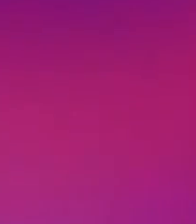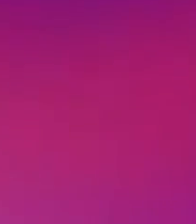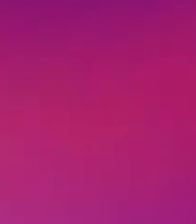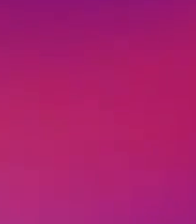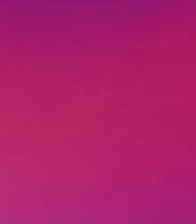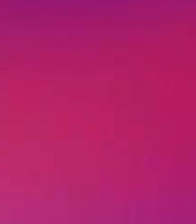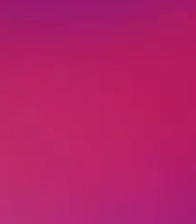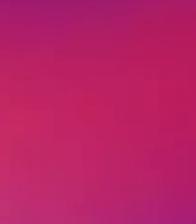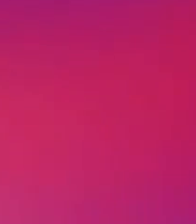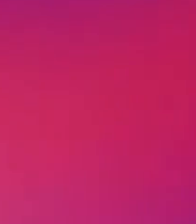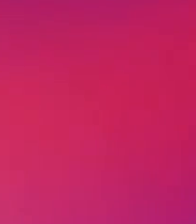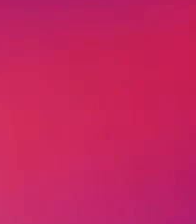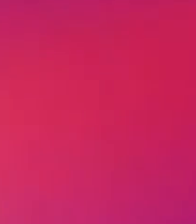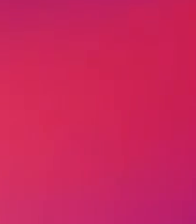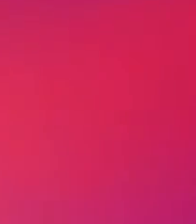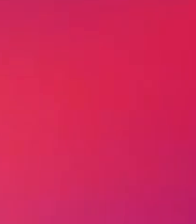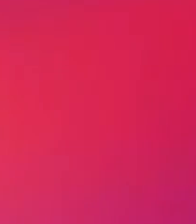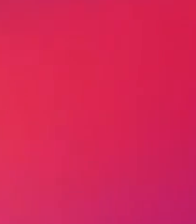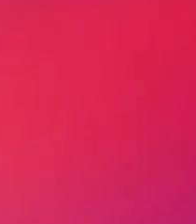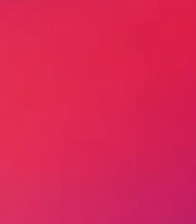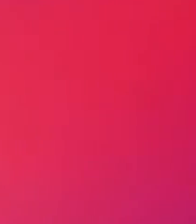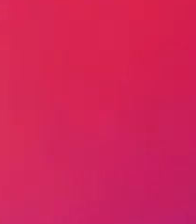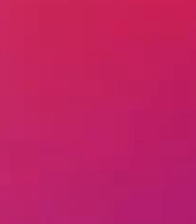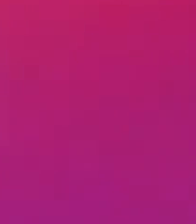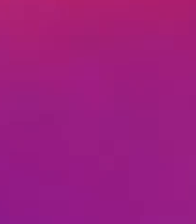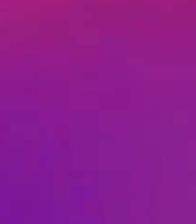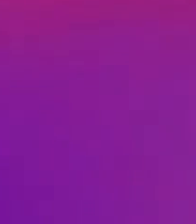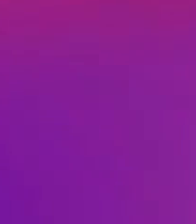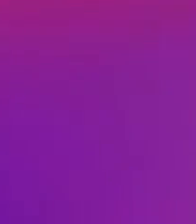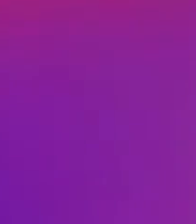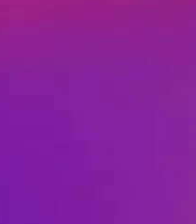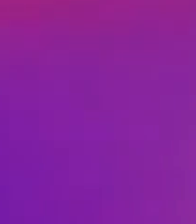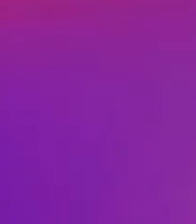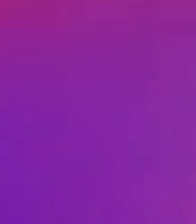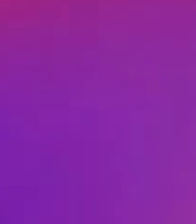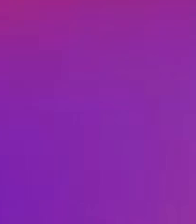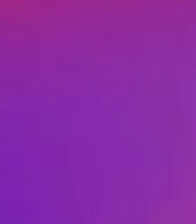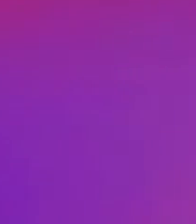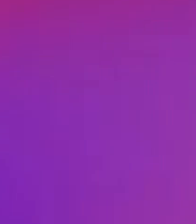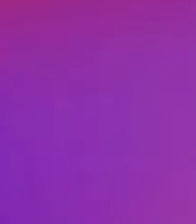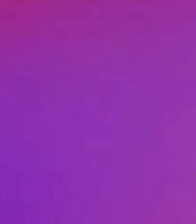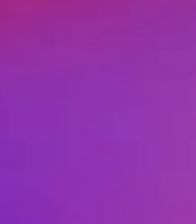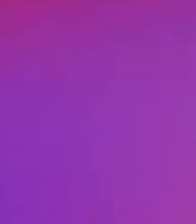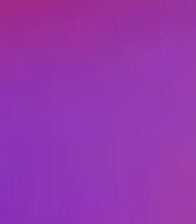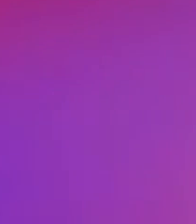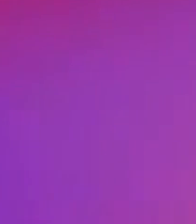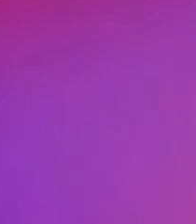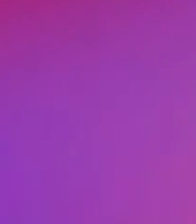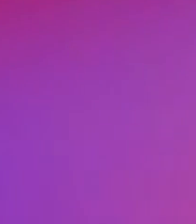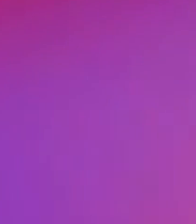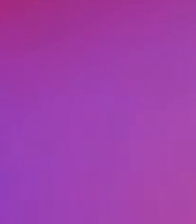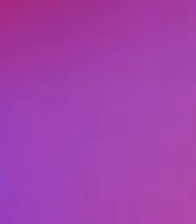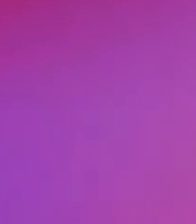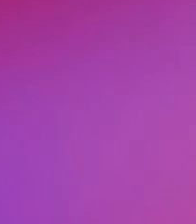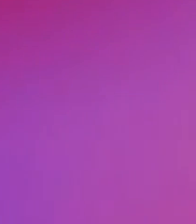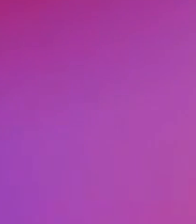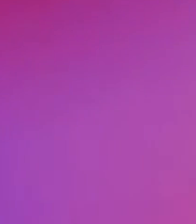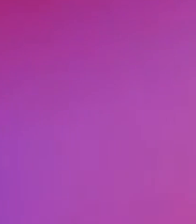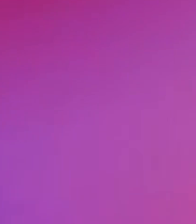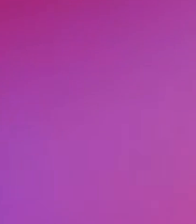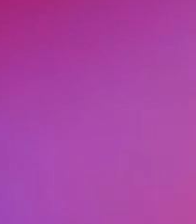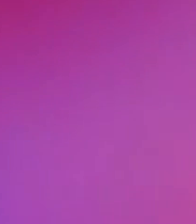.gov.mx. Y recuerda que también cuentas con el sitio aprendeencasa.cep.gov